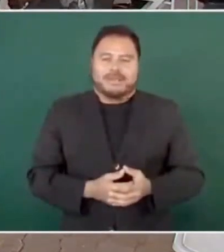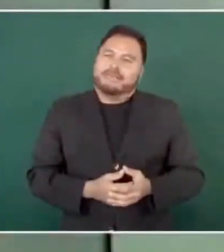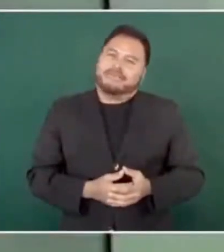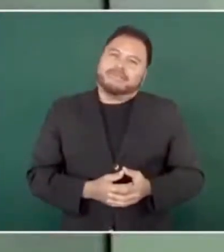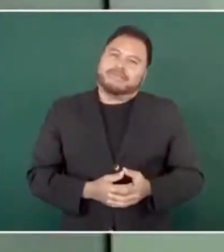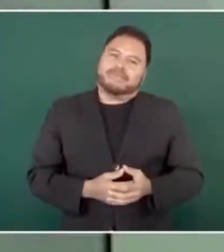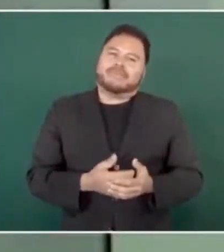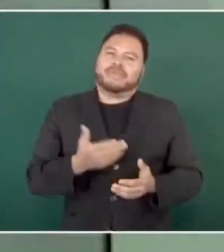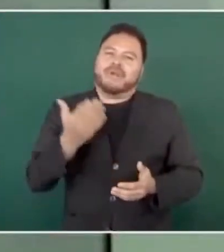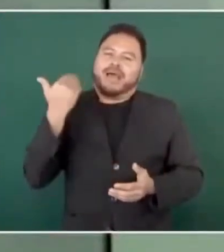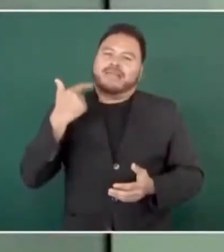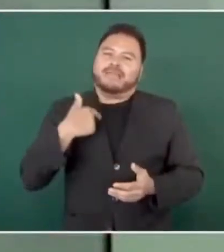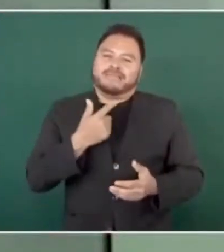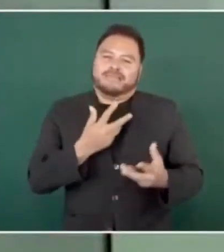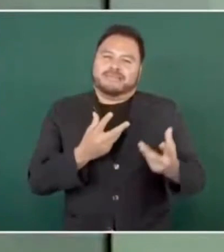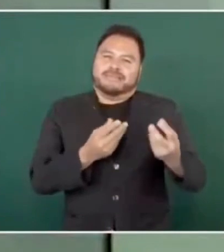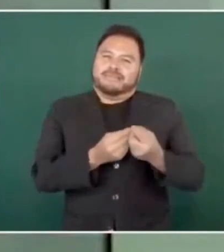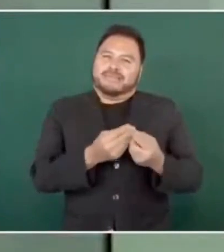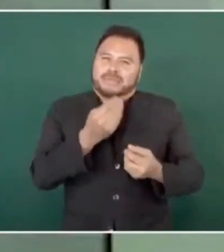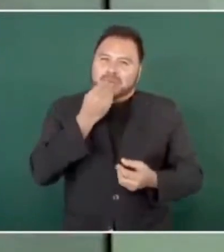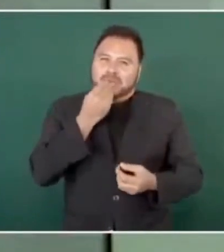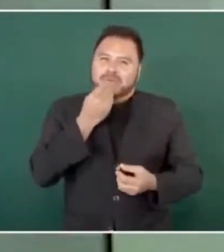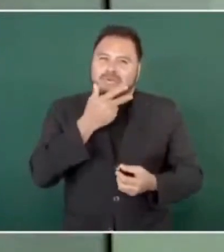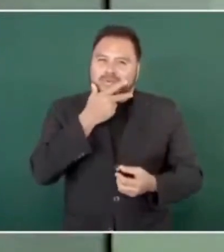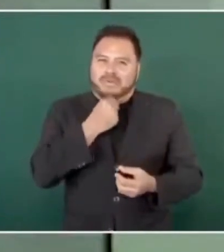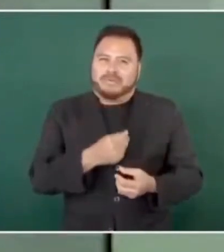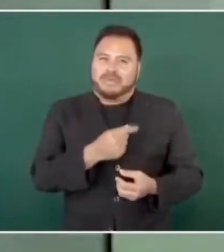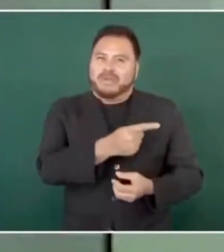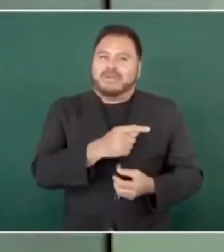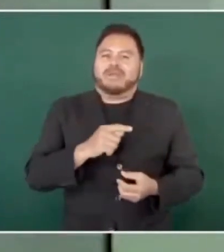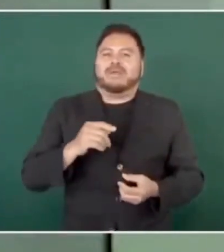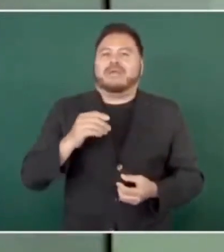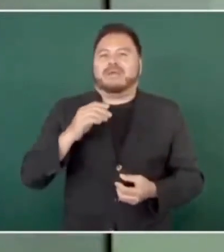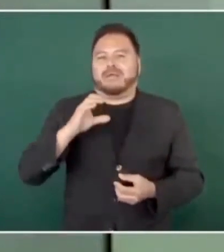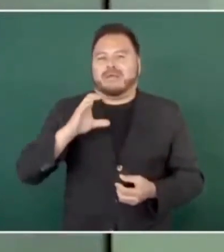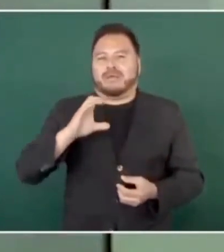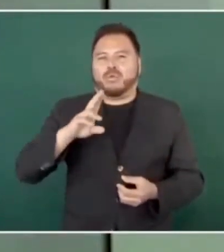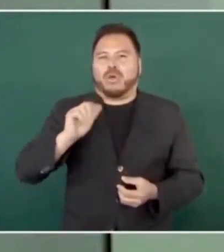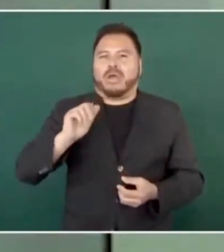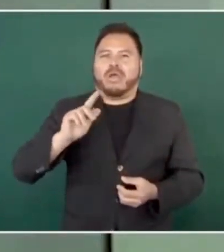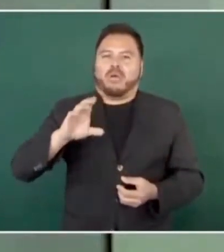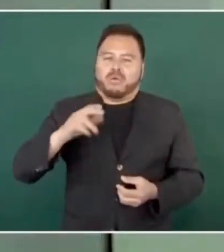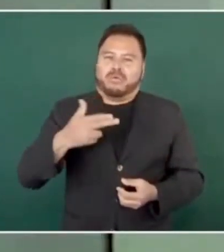comí con Cuauhtémoc Blanco y con la mamá